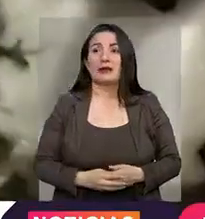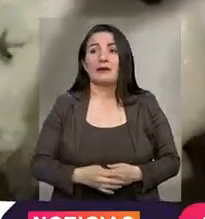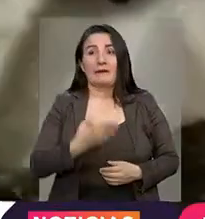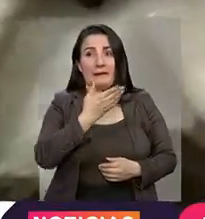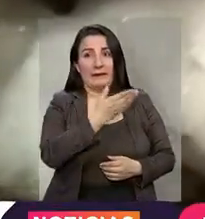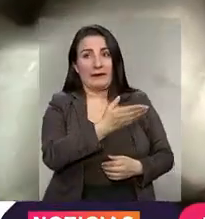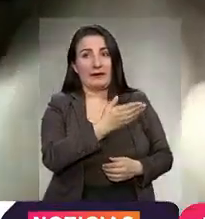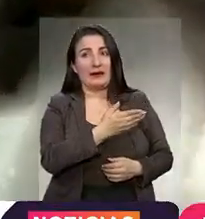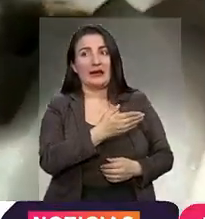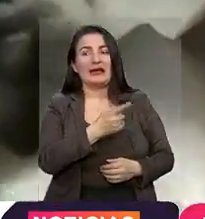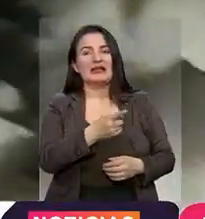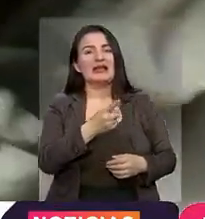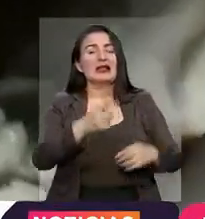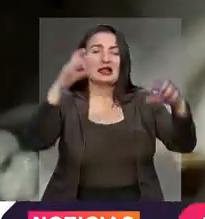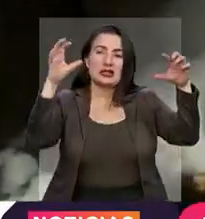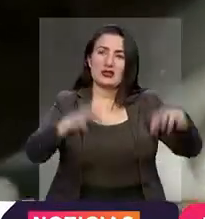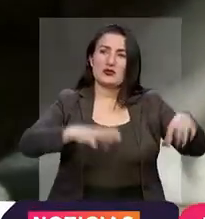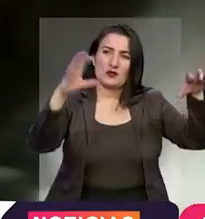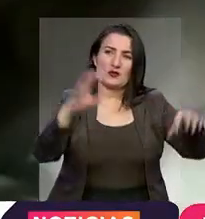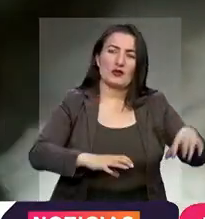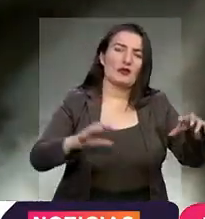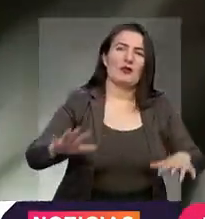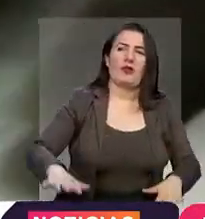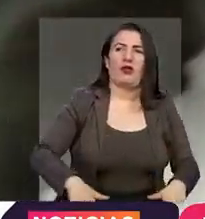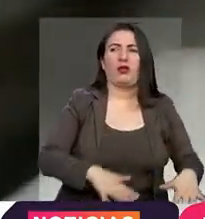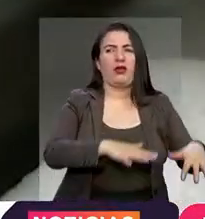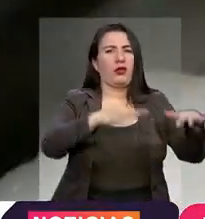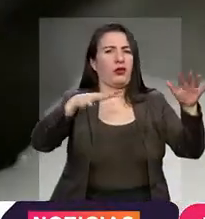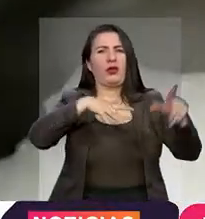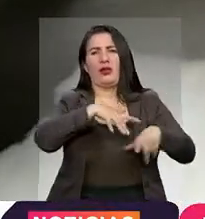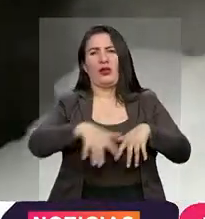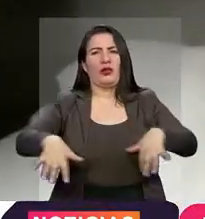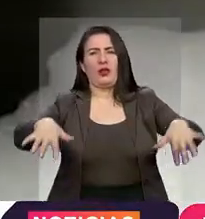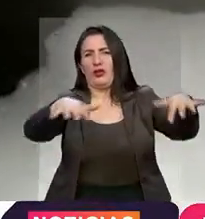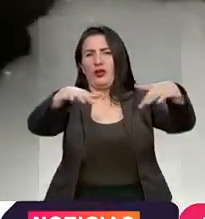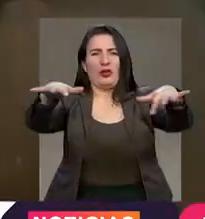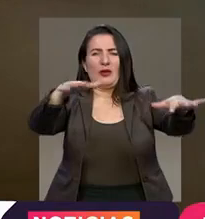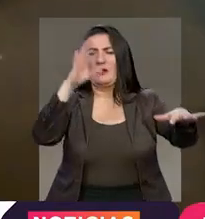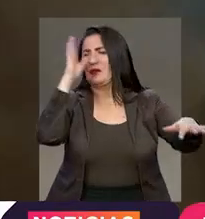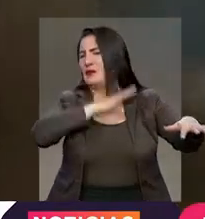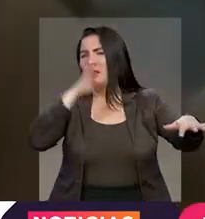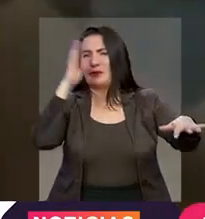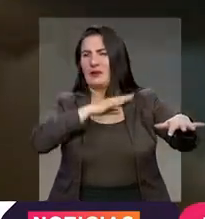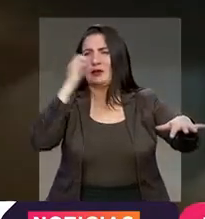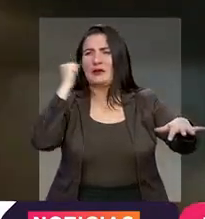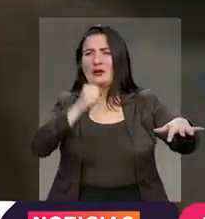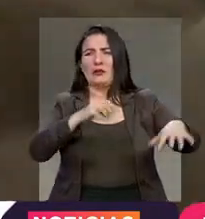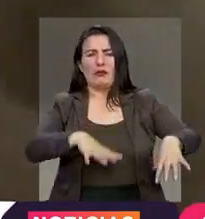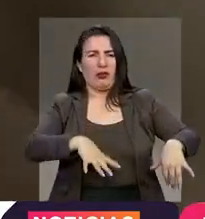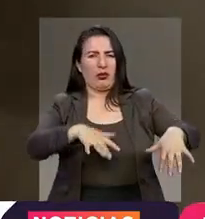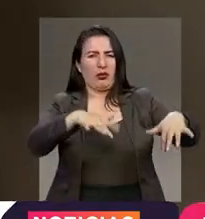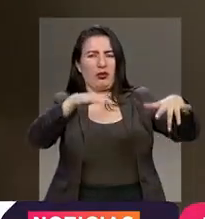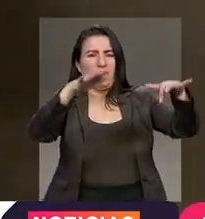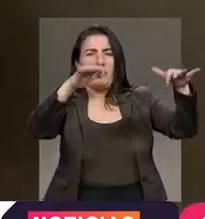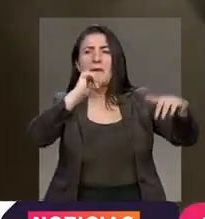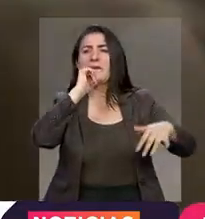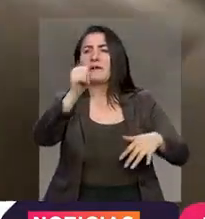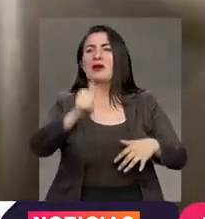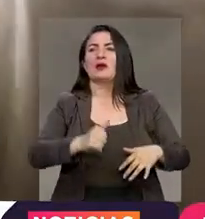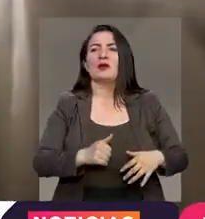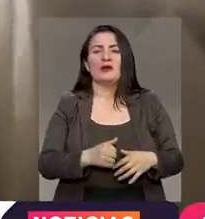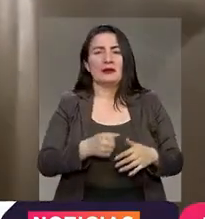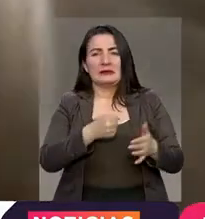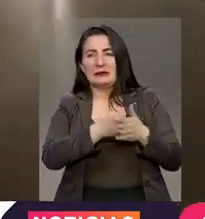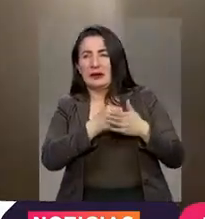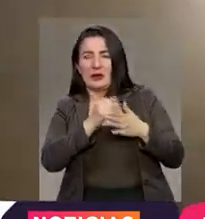habitantes denuncian que con cada aguacero fuerte, sus viviendas se inundan. Entre los fétidos olores y ahora con la espuma contaminada, deben tratar